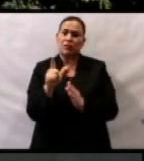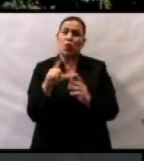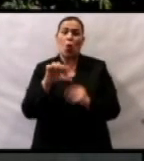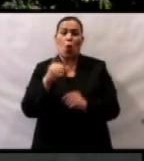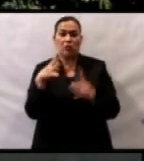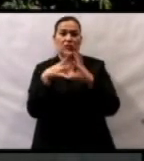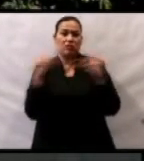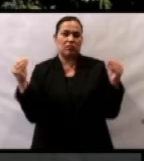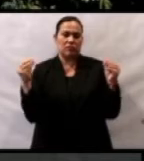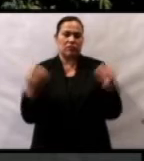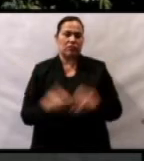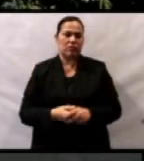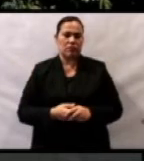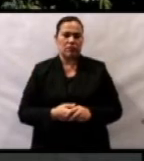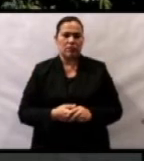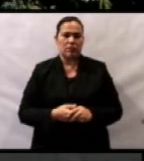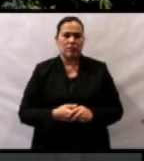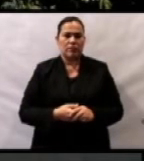desaparecieron.